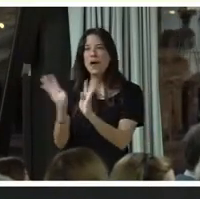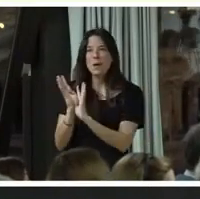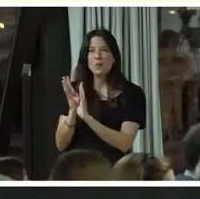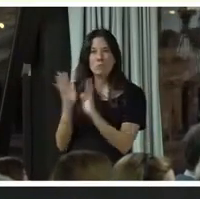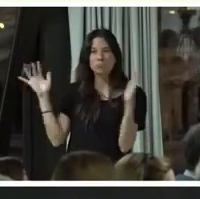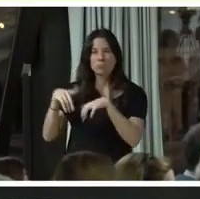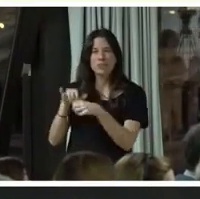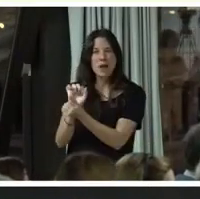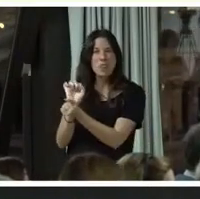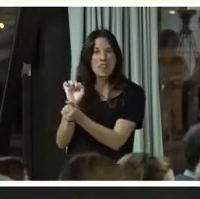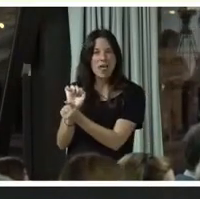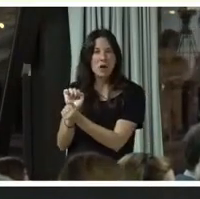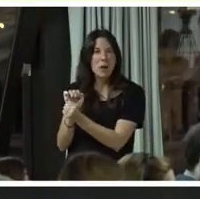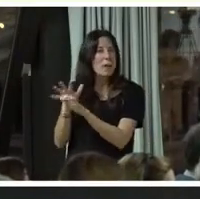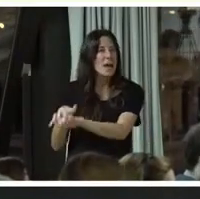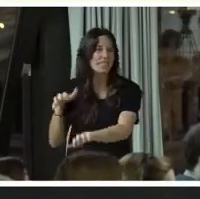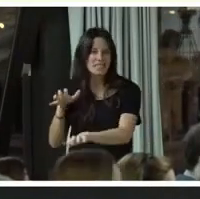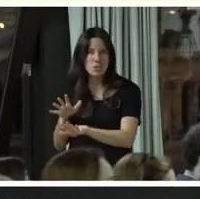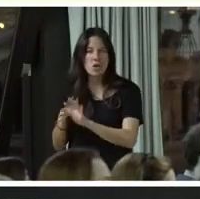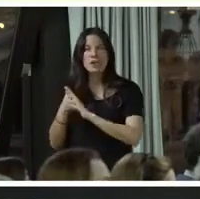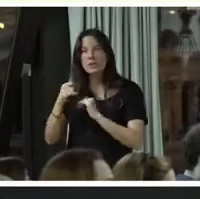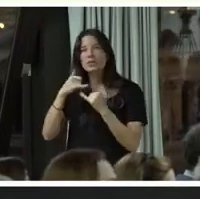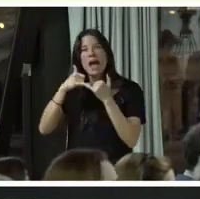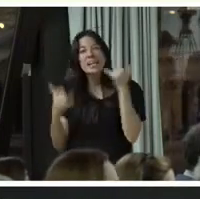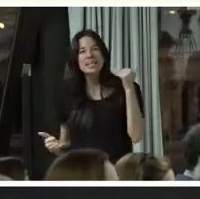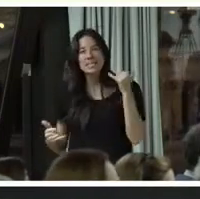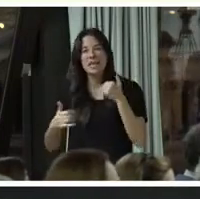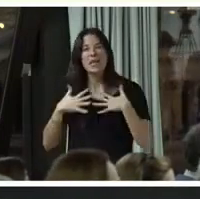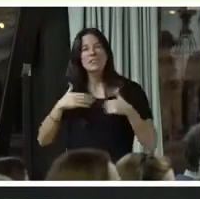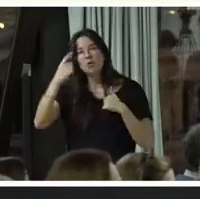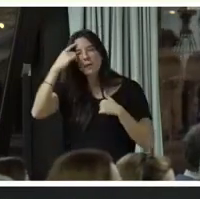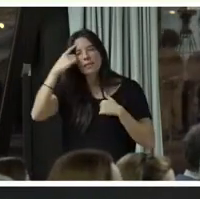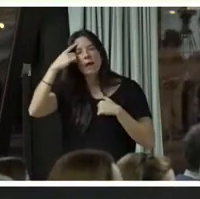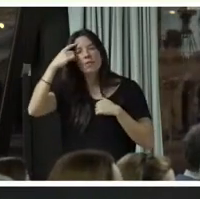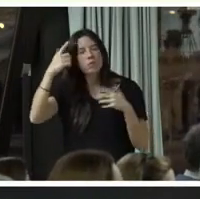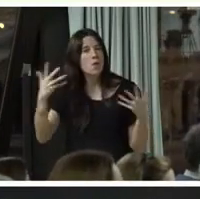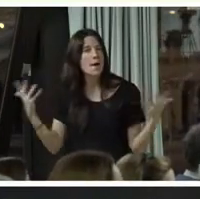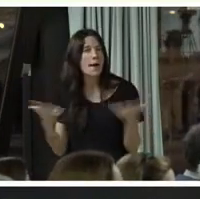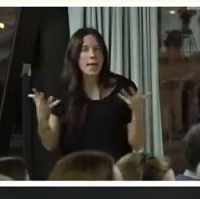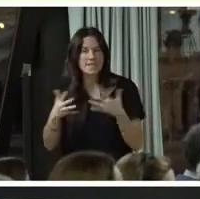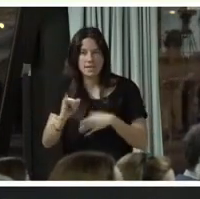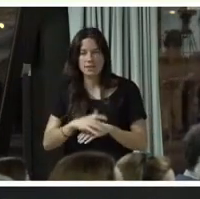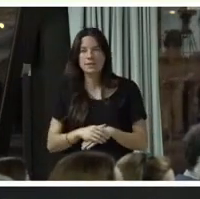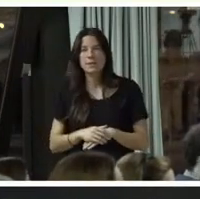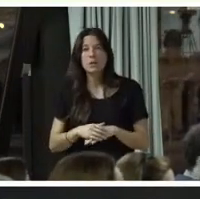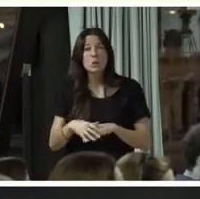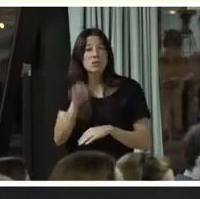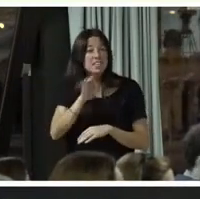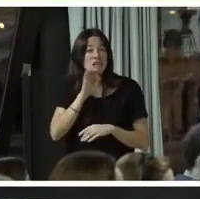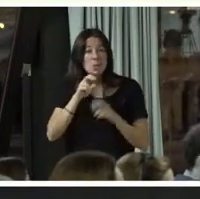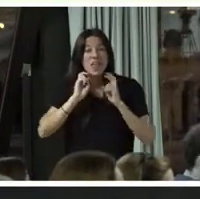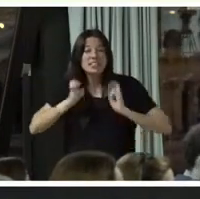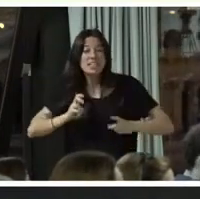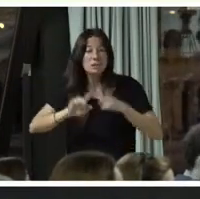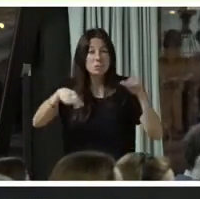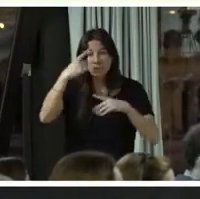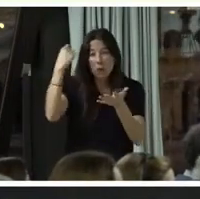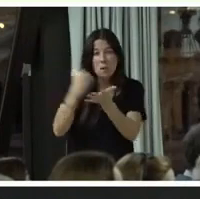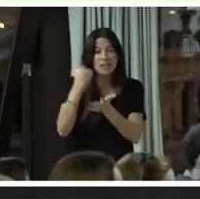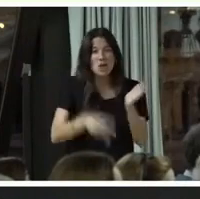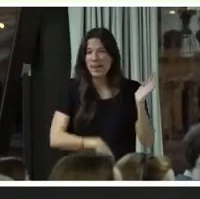masivo y hay una crisis de Salud Mental profunda hay un un síndrome de estrés postraumático